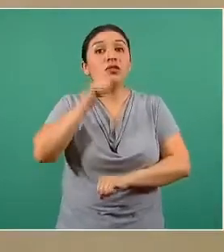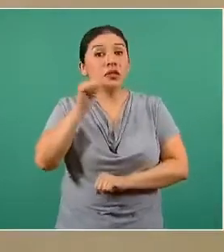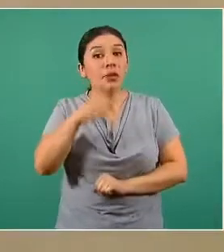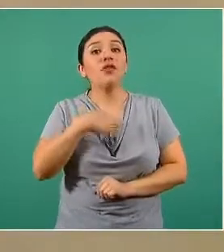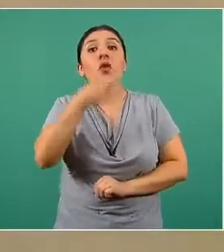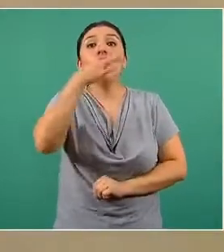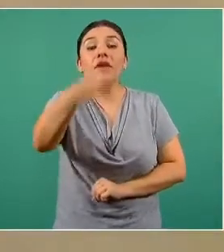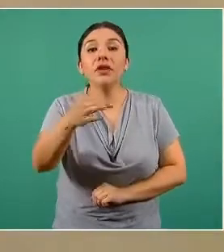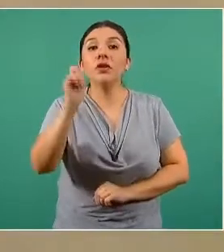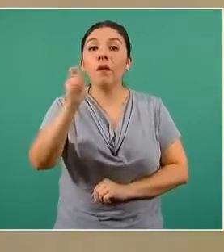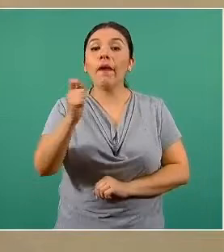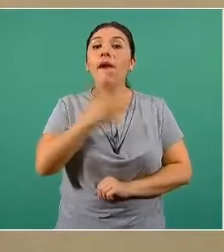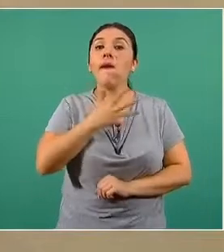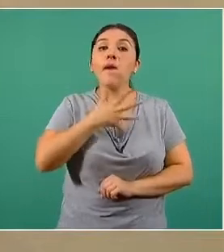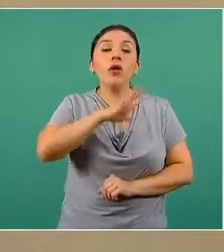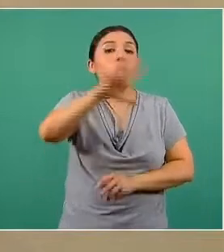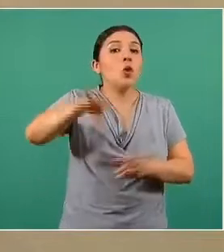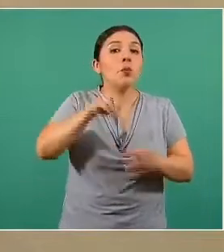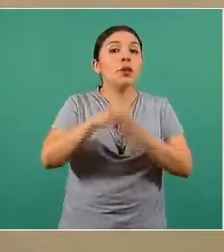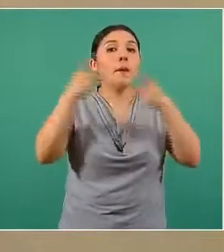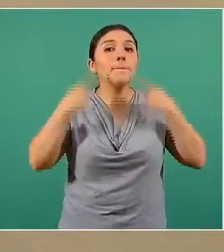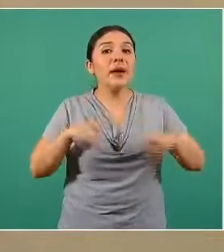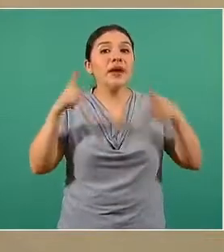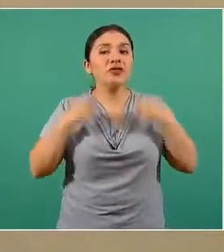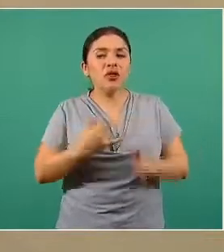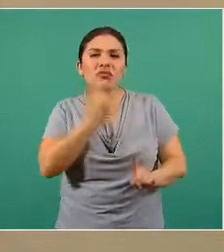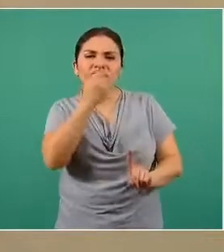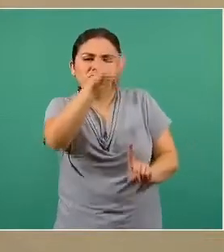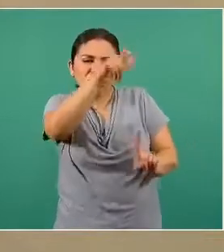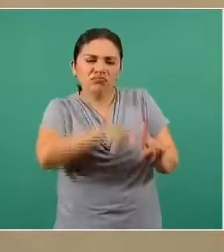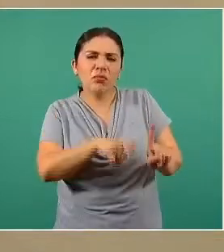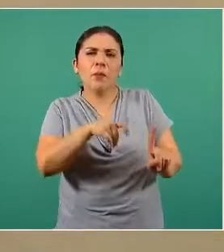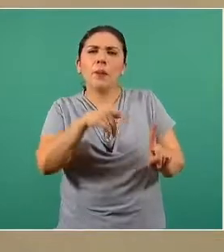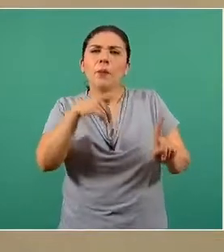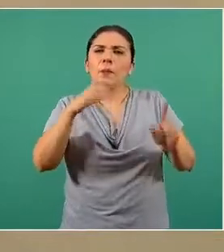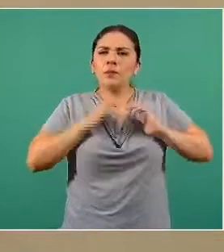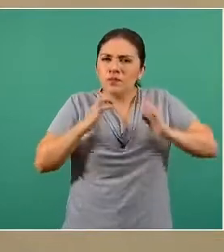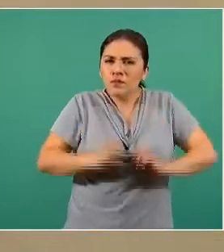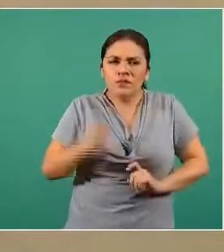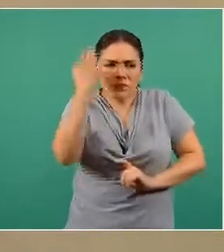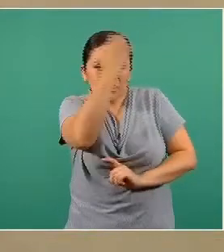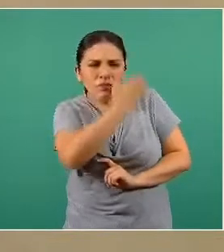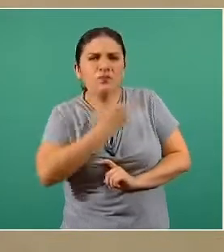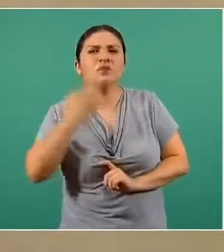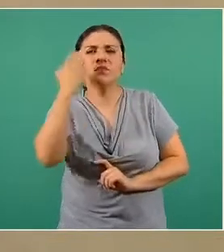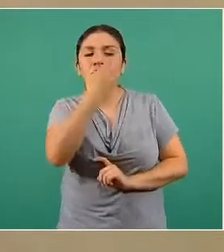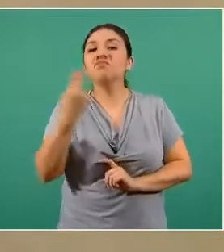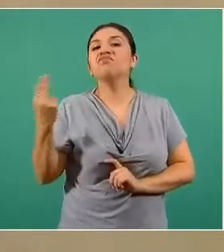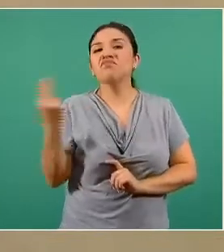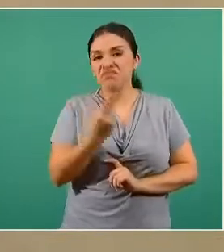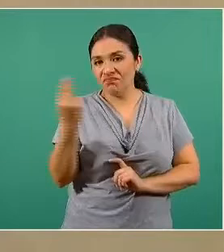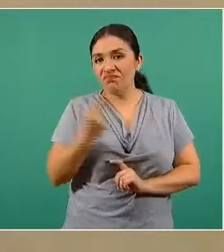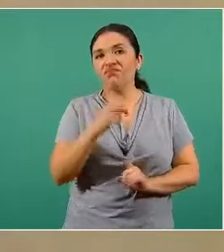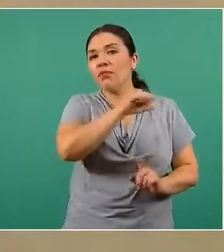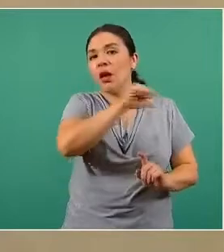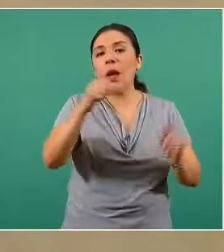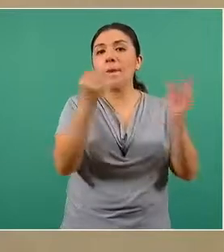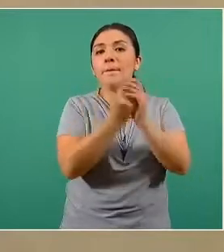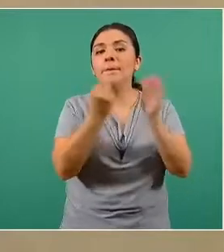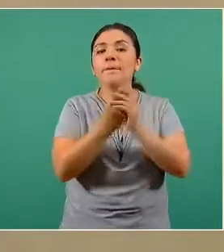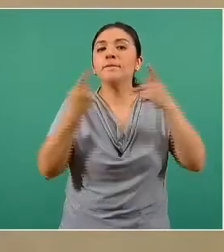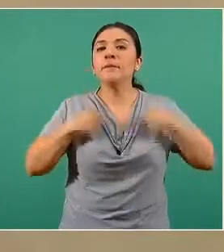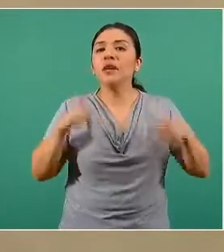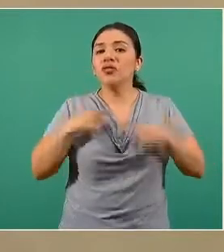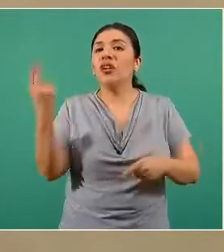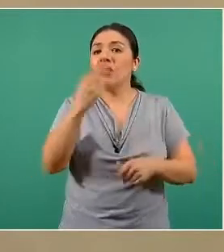recordamos que son las personas cuyo cuadro clínico requirió o las personas